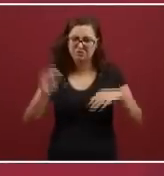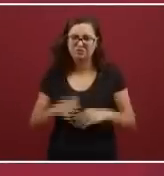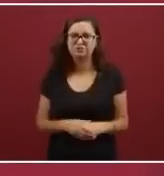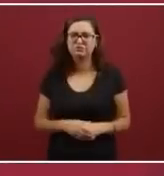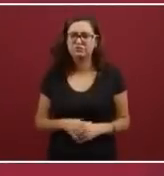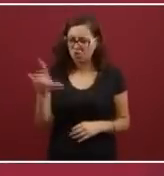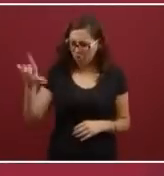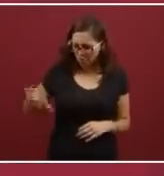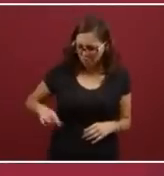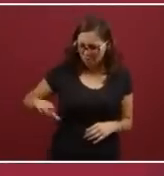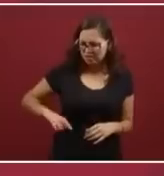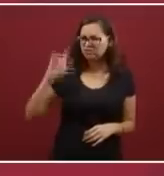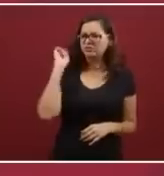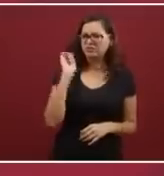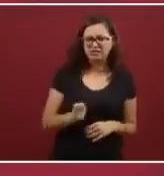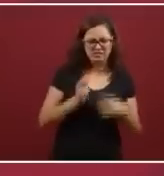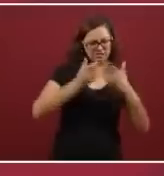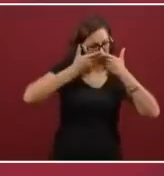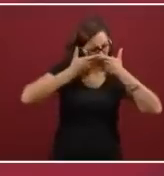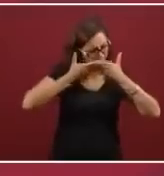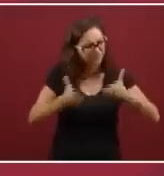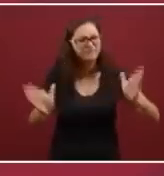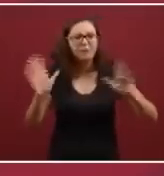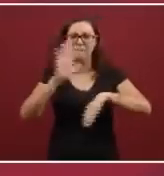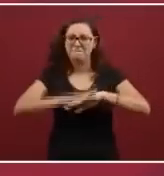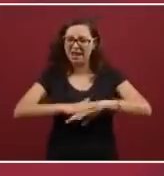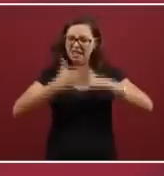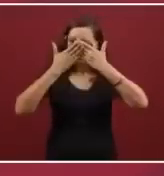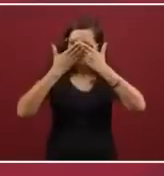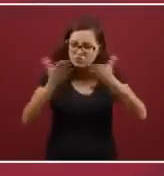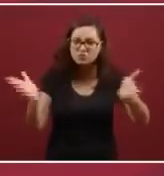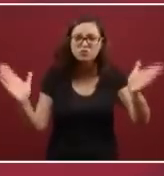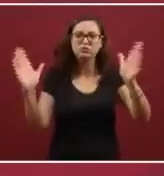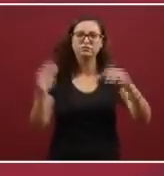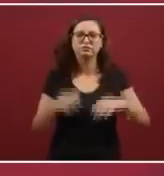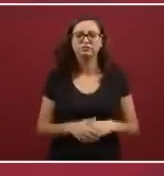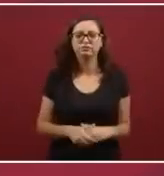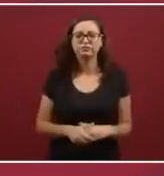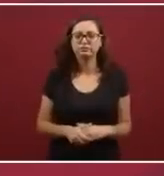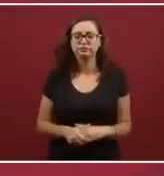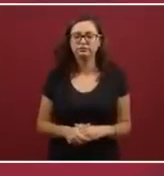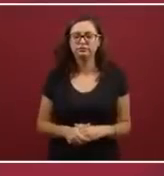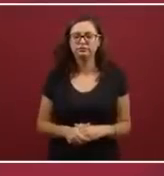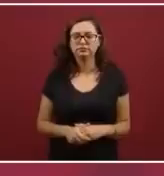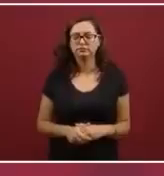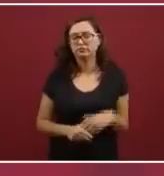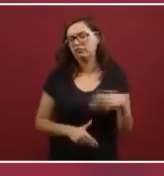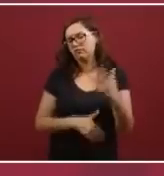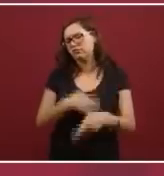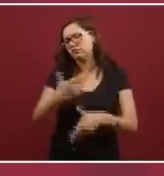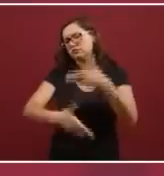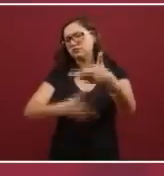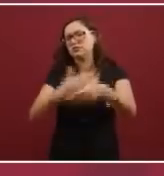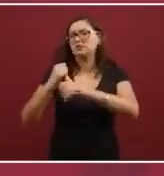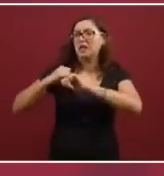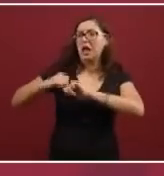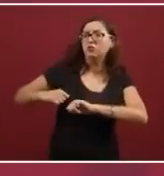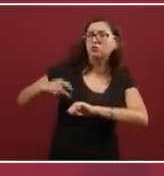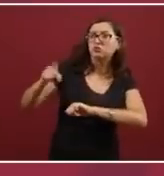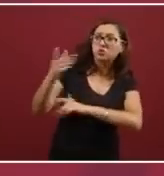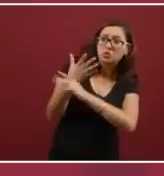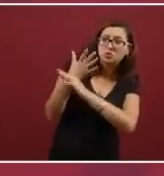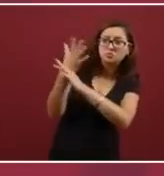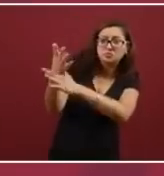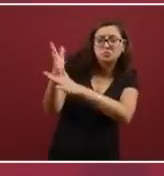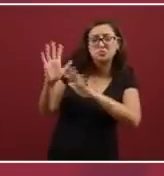vida pública cada vez más pública y llegar la autoridad competente